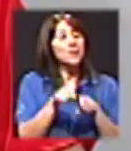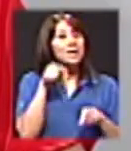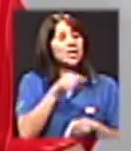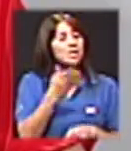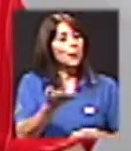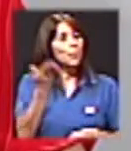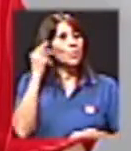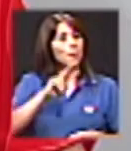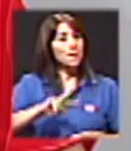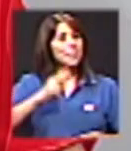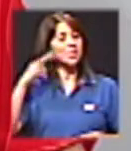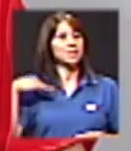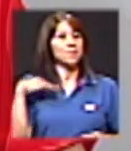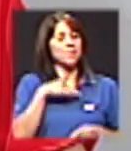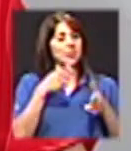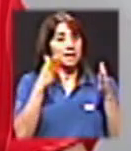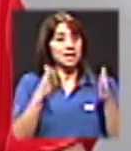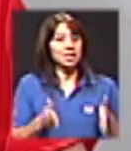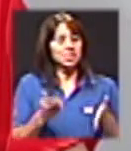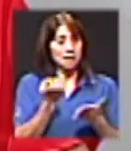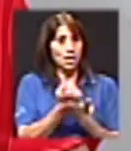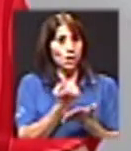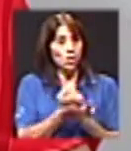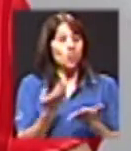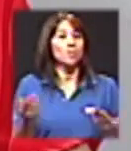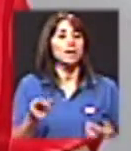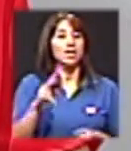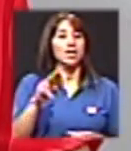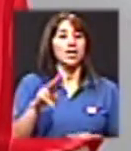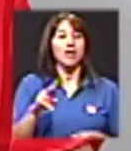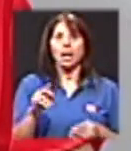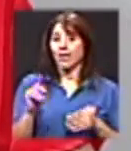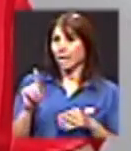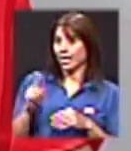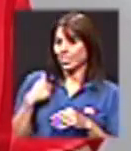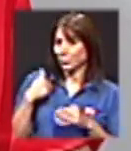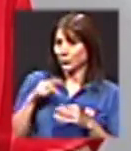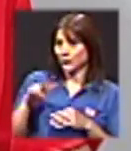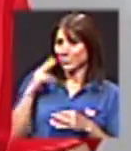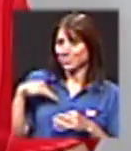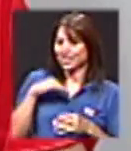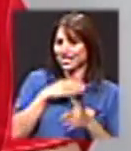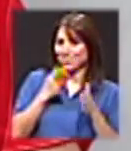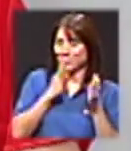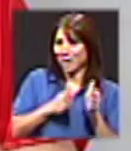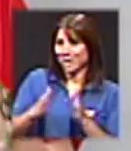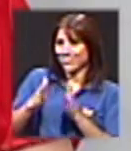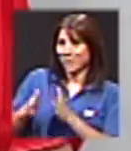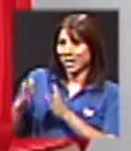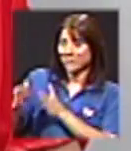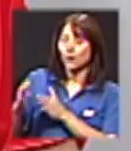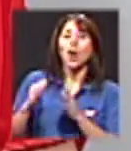fue viceministra en Economía, fue viceministra... En Planificación. En Planificación. En la Presidencia. Fue